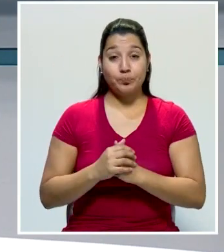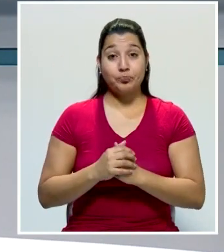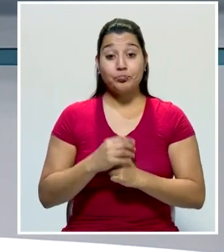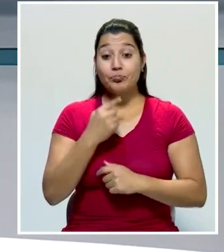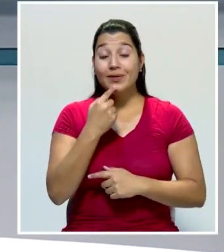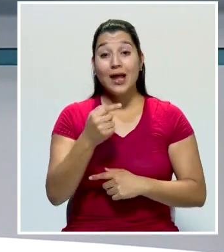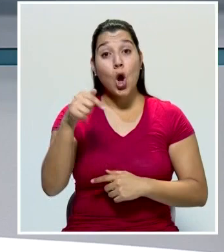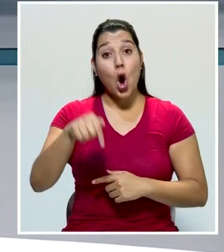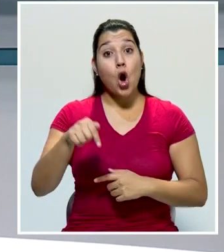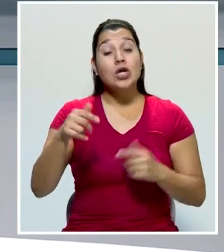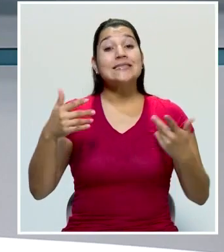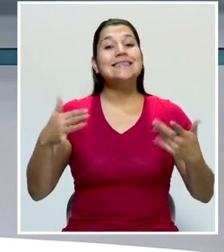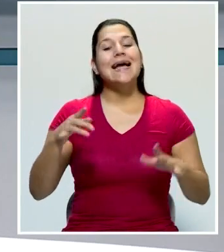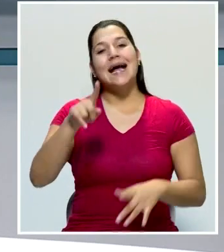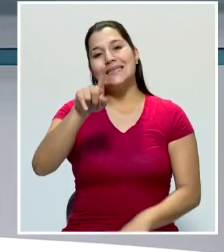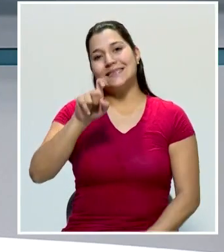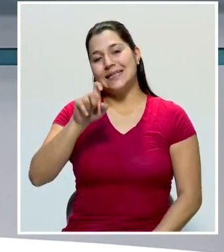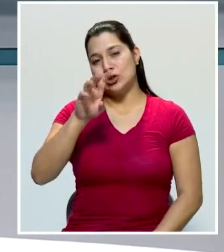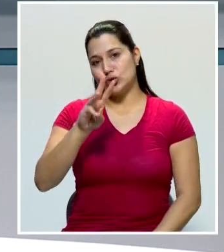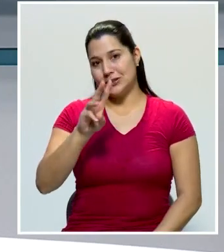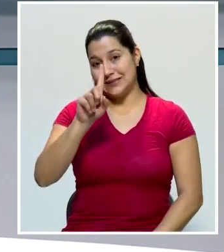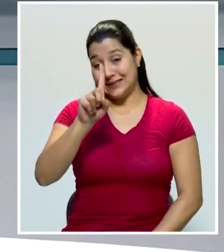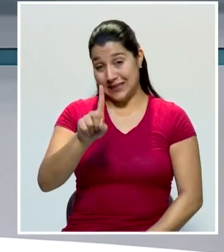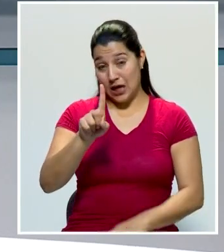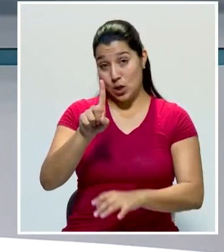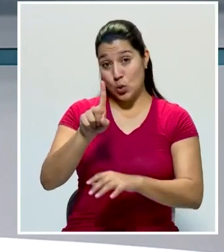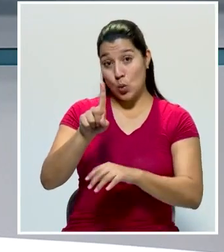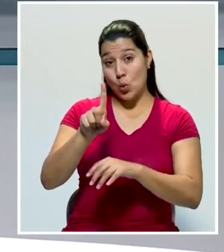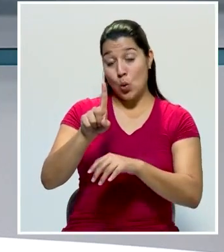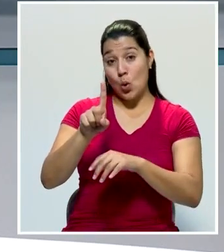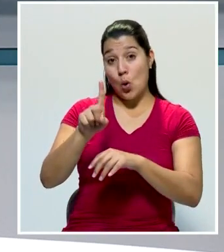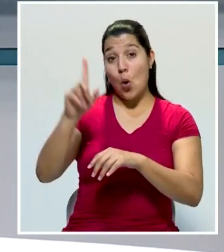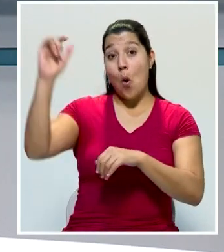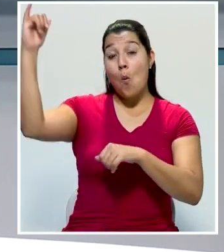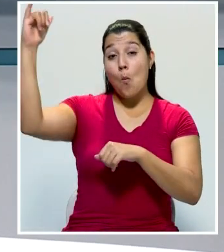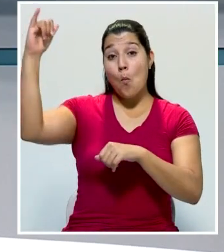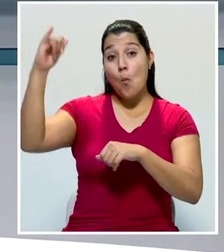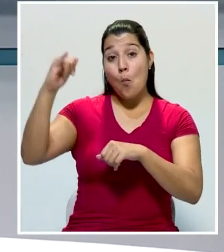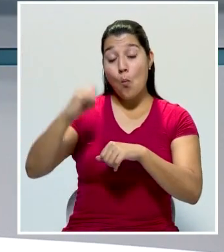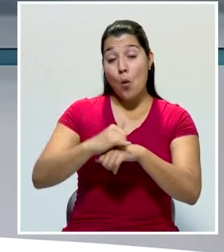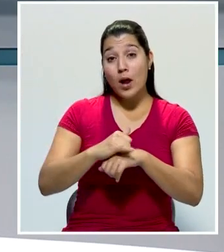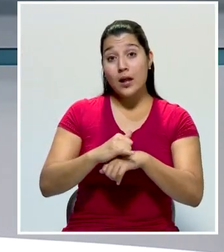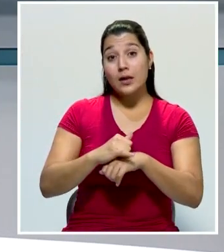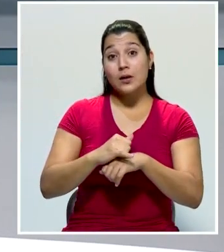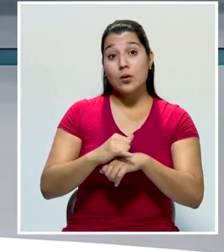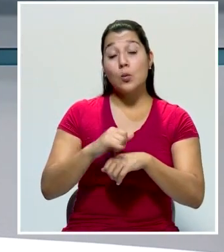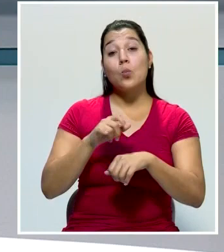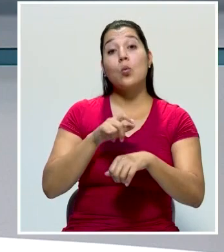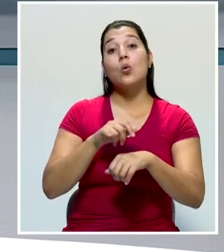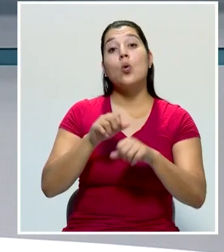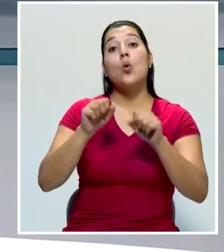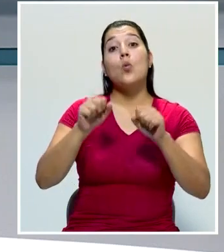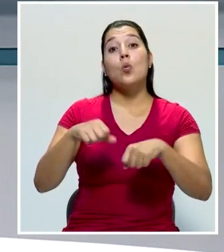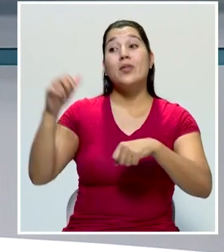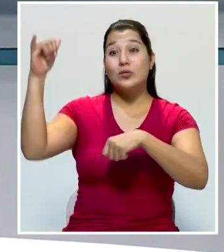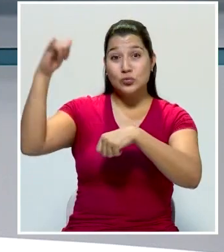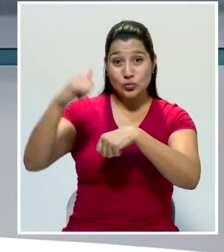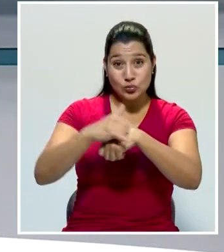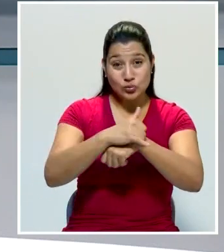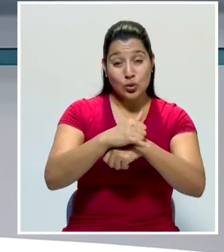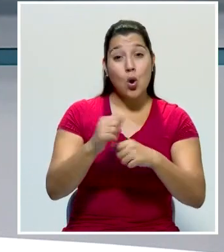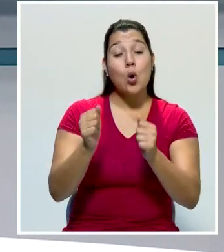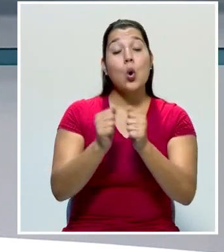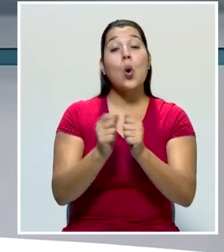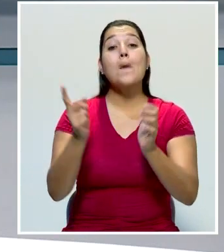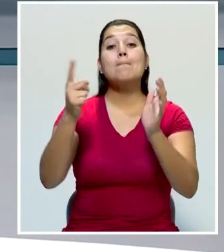ya 161 vuelos pudieron retornar al país con más de